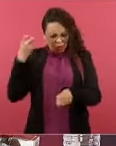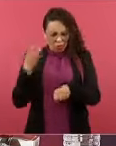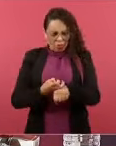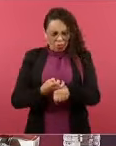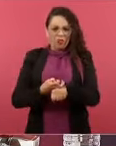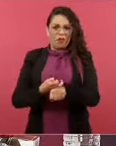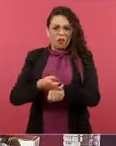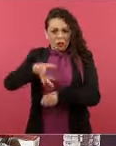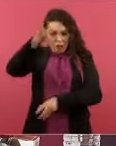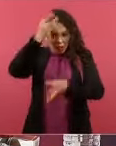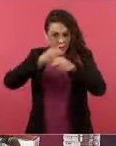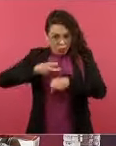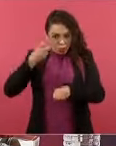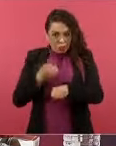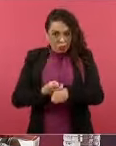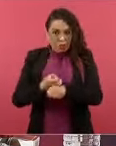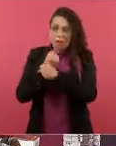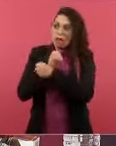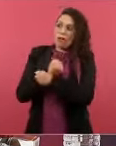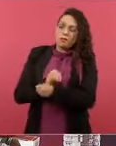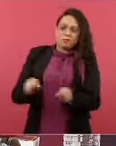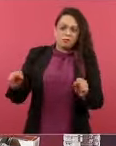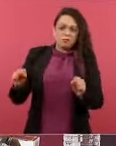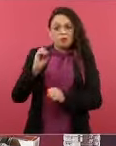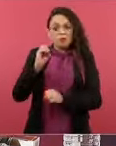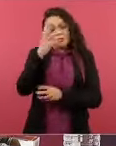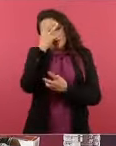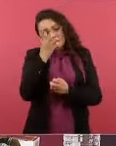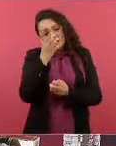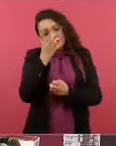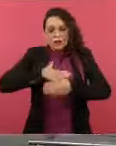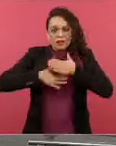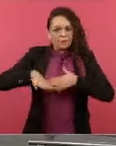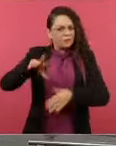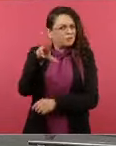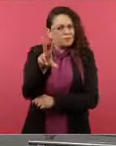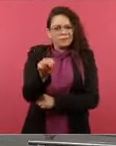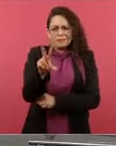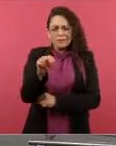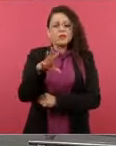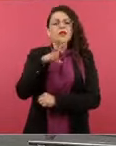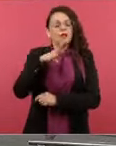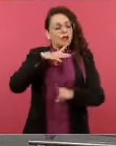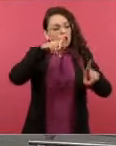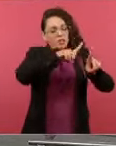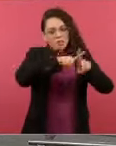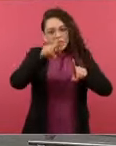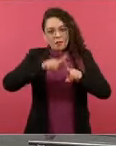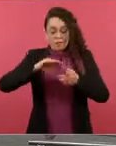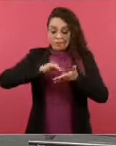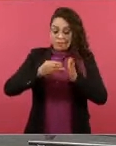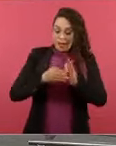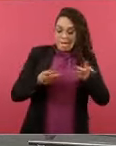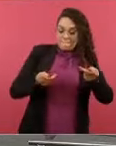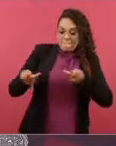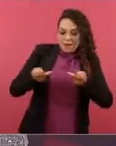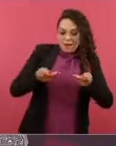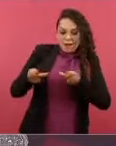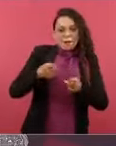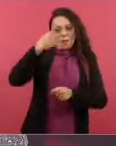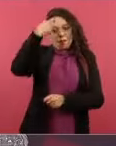que ser triste, no tiene que ser cansado. Puedes encontrar muchas estrategias didácticas para